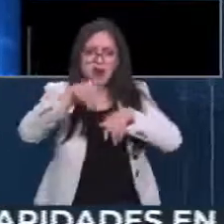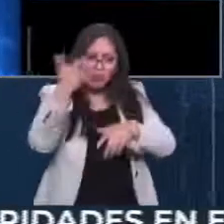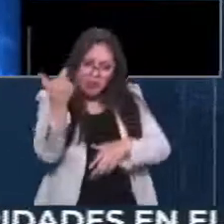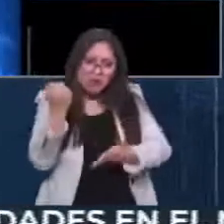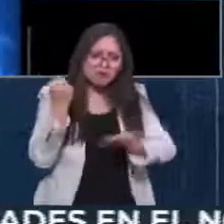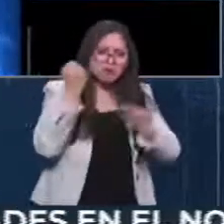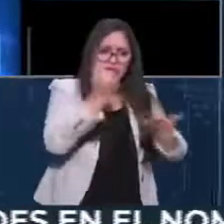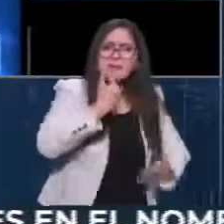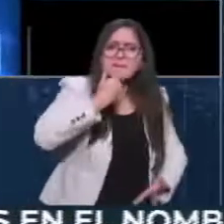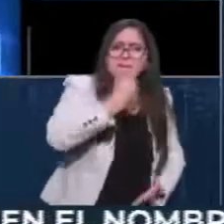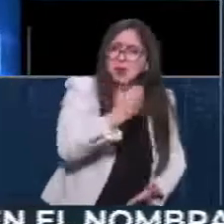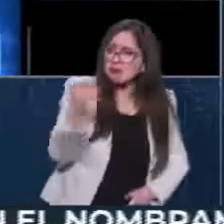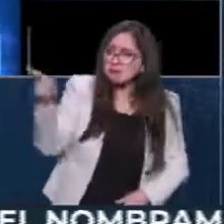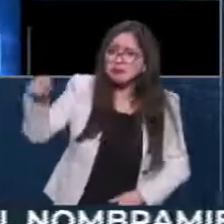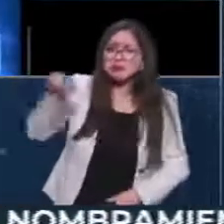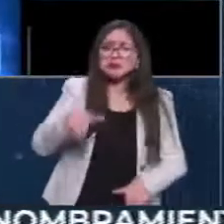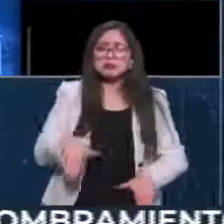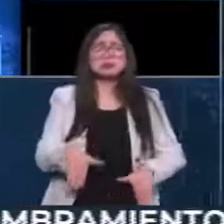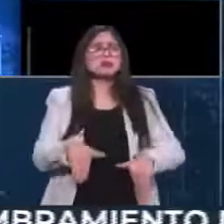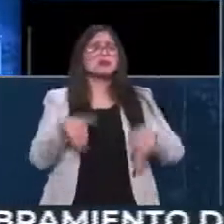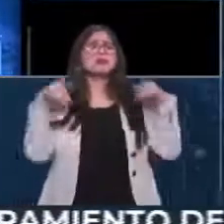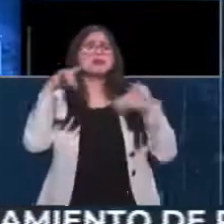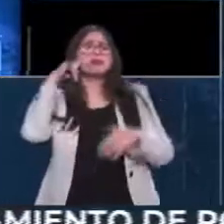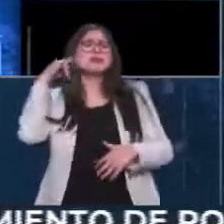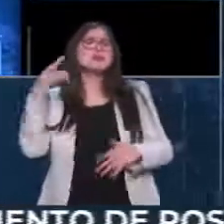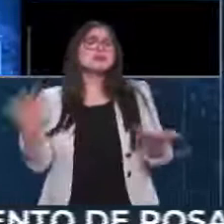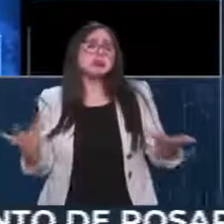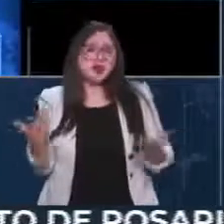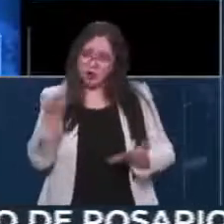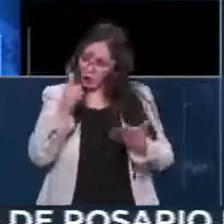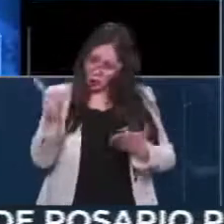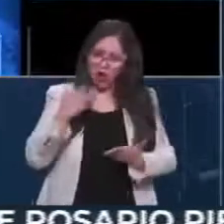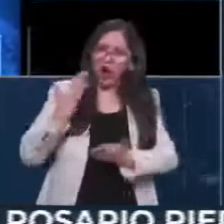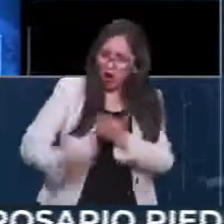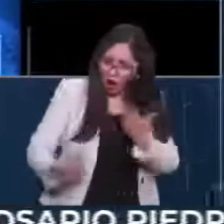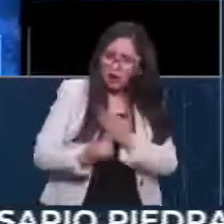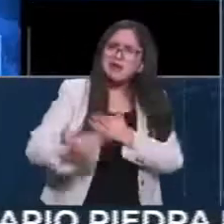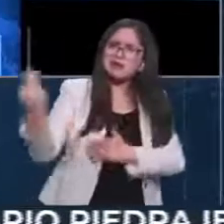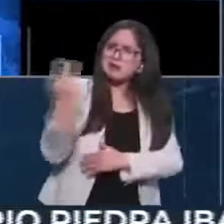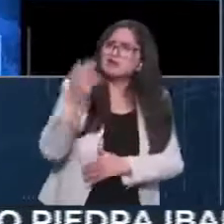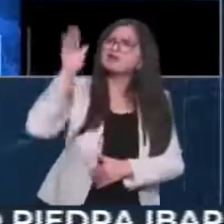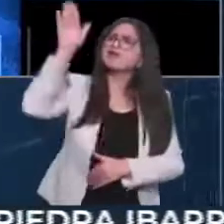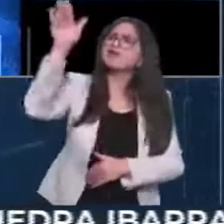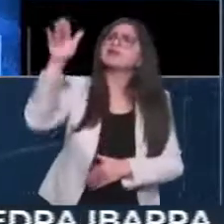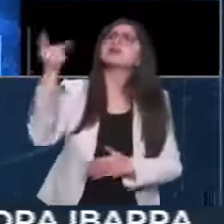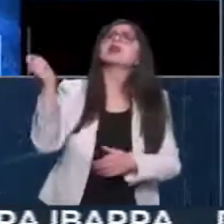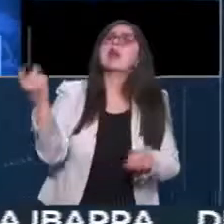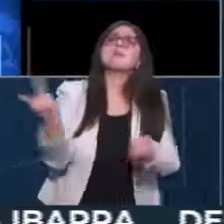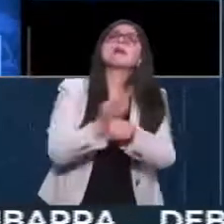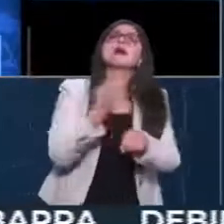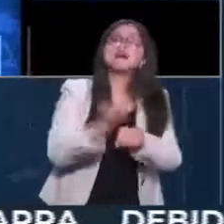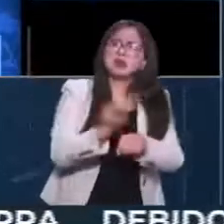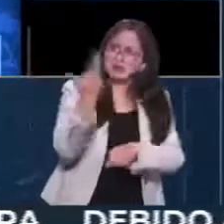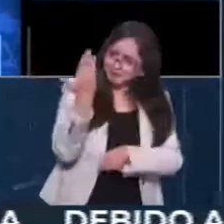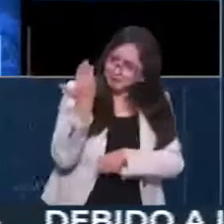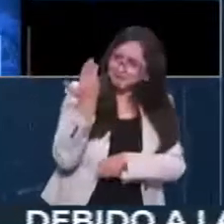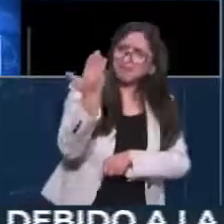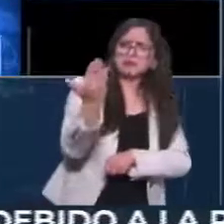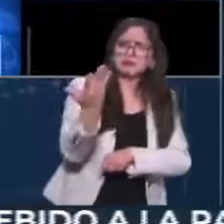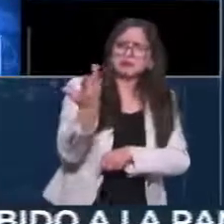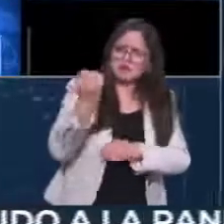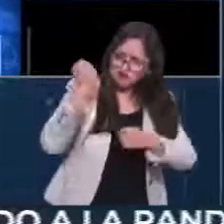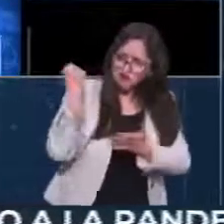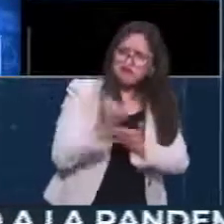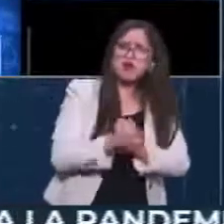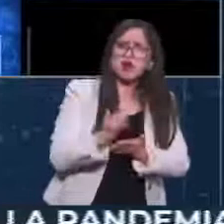no se ha hecho. Y entonces creo que es hora de rendir cuentas. Ya tenemos derecho a exigirlas, no solamente a pedirlas, a exigirlas en